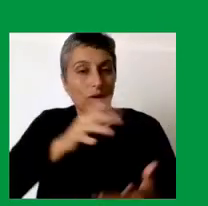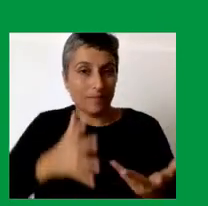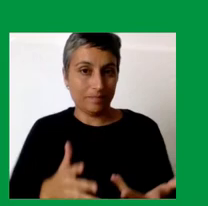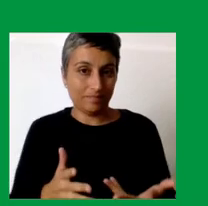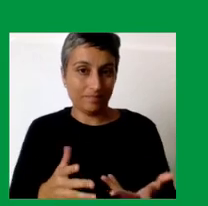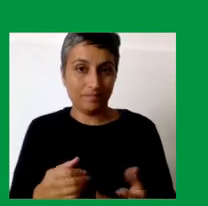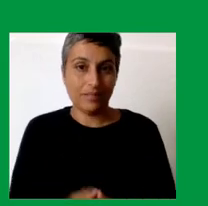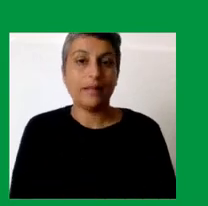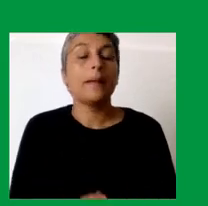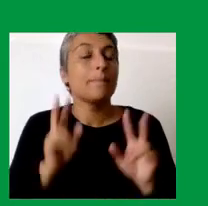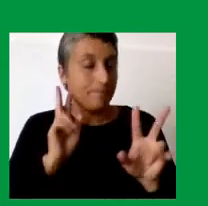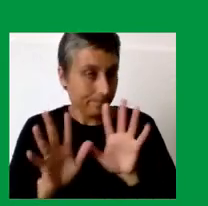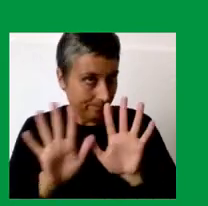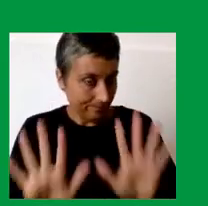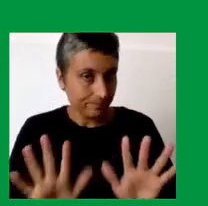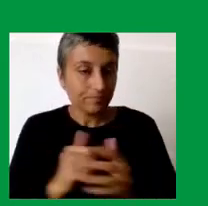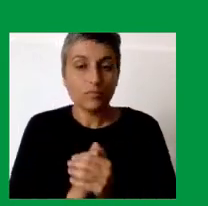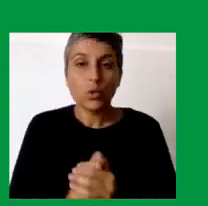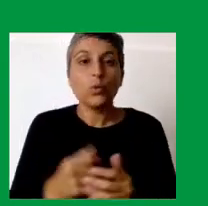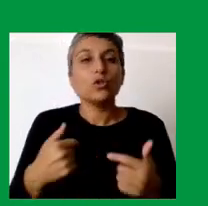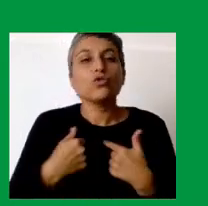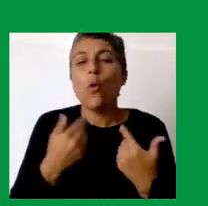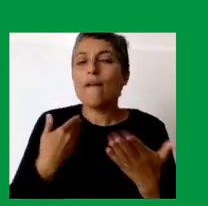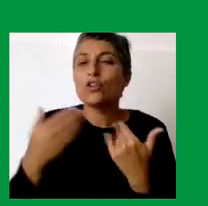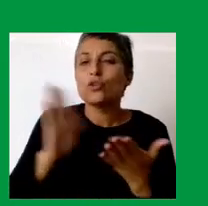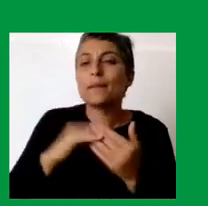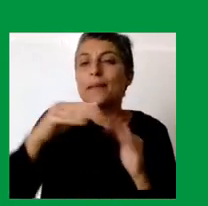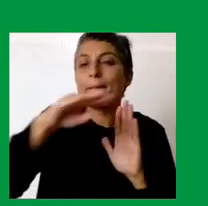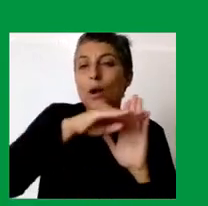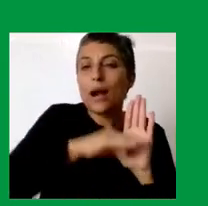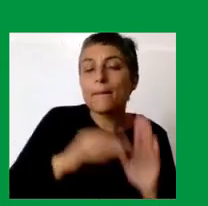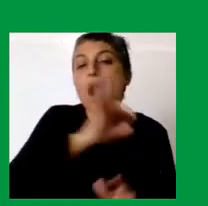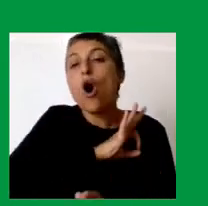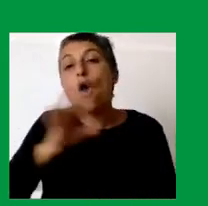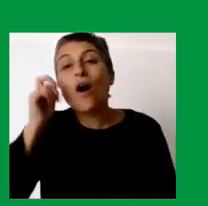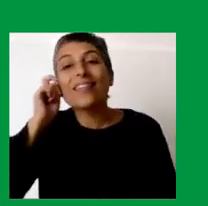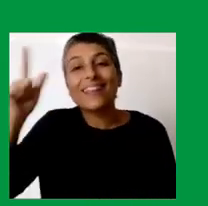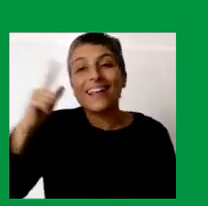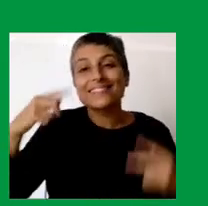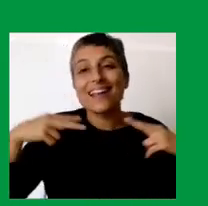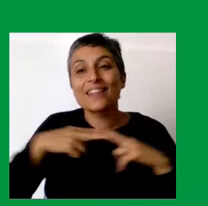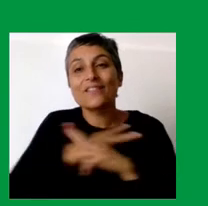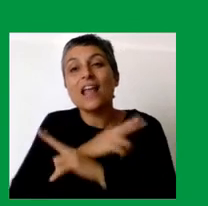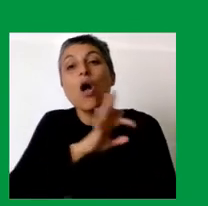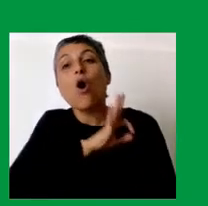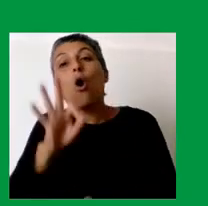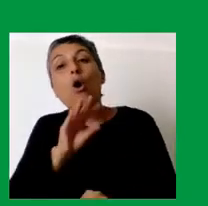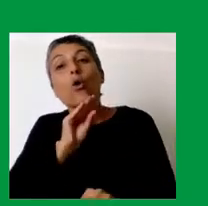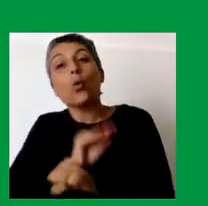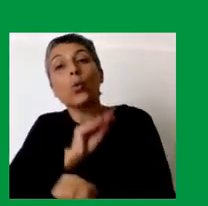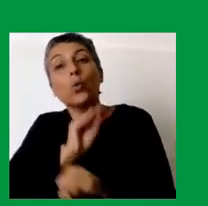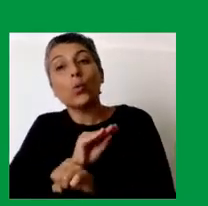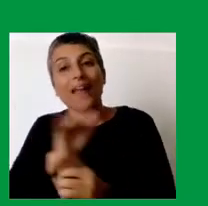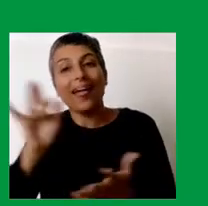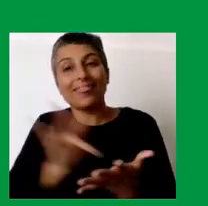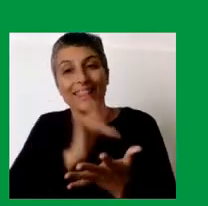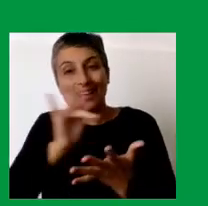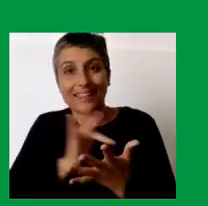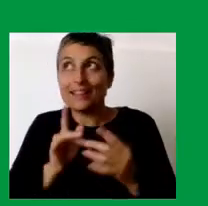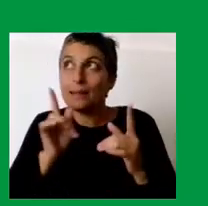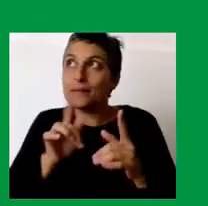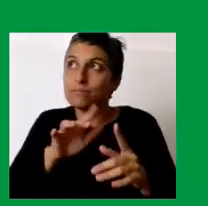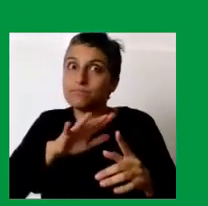importante. Fíjense que cuando hablo de algoritmos, hablo de inteligencia artificial y hablo de la cultura digital y este